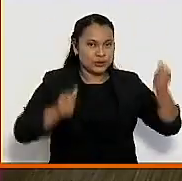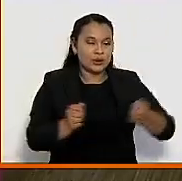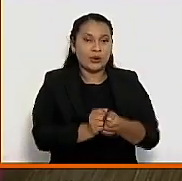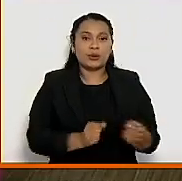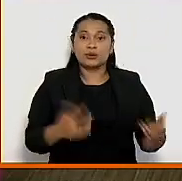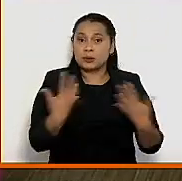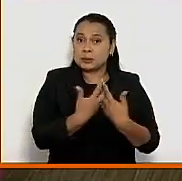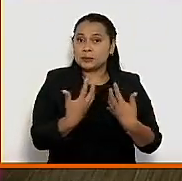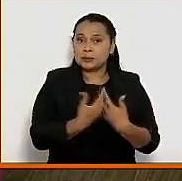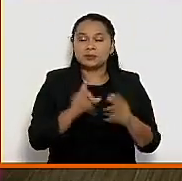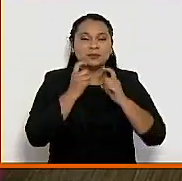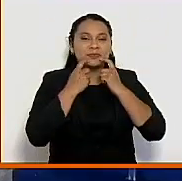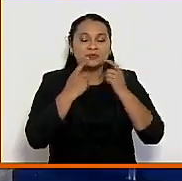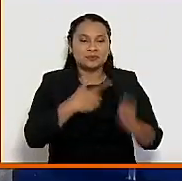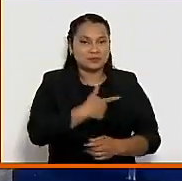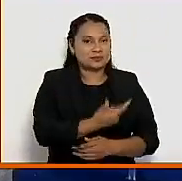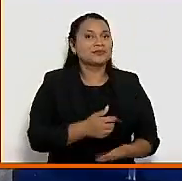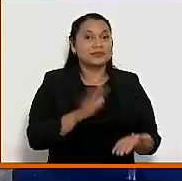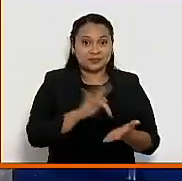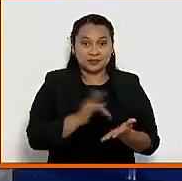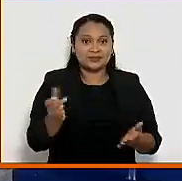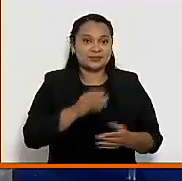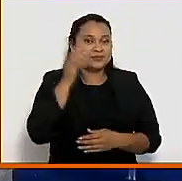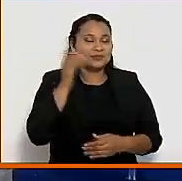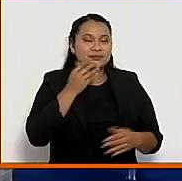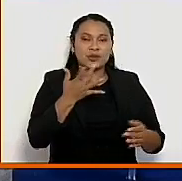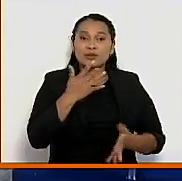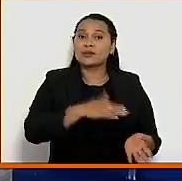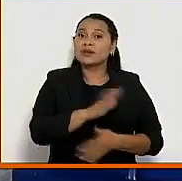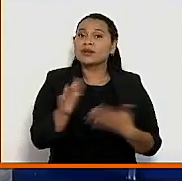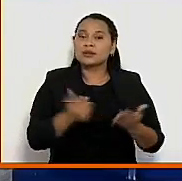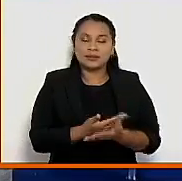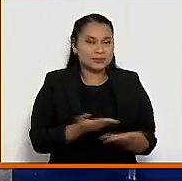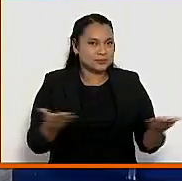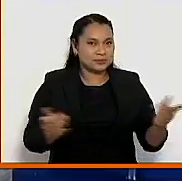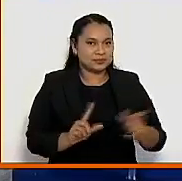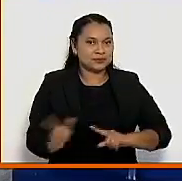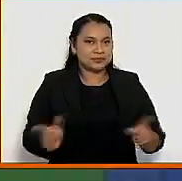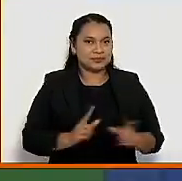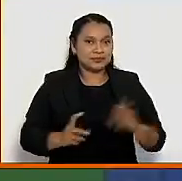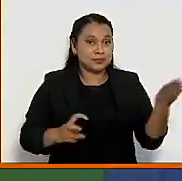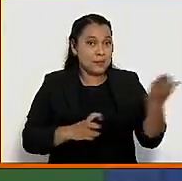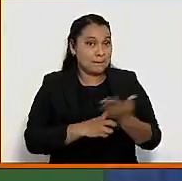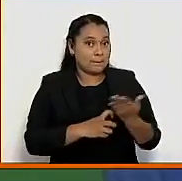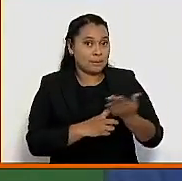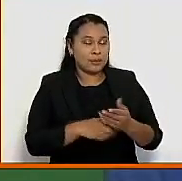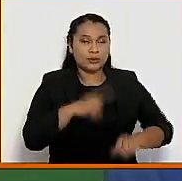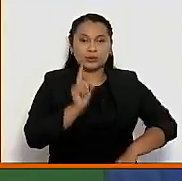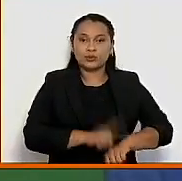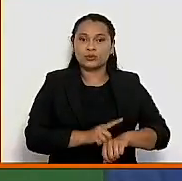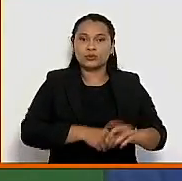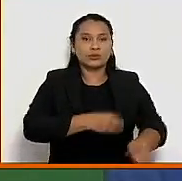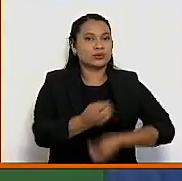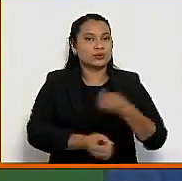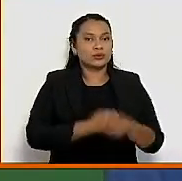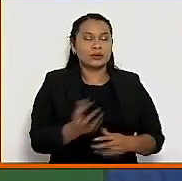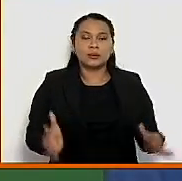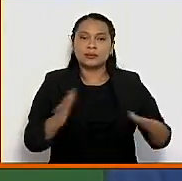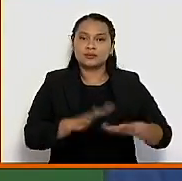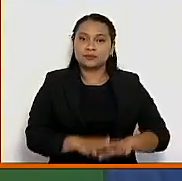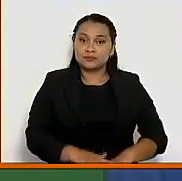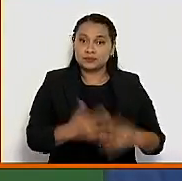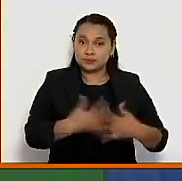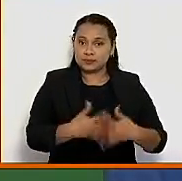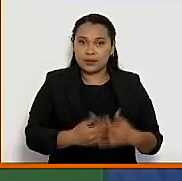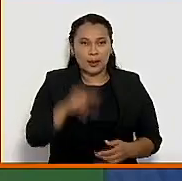Ceci. Así es, querido jugador. Te deseamos muchísima suerte y esperamos que tengas tu boleto en mano porque vamos a incorporar nuestras esferas al juego para conocer el número